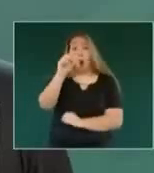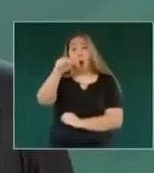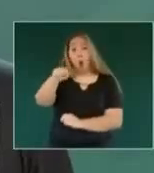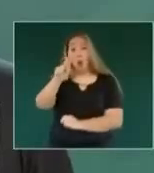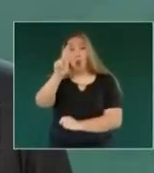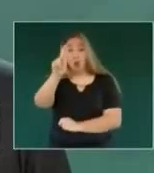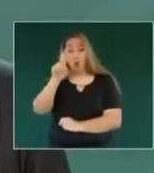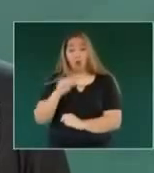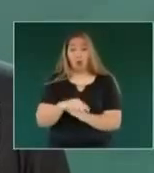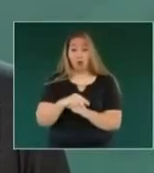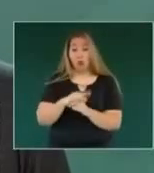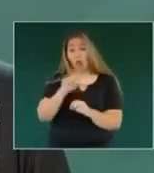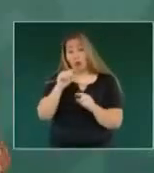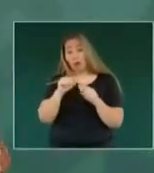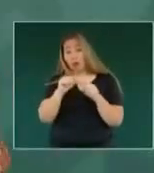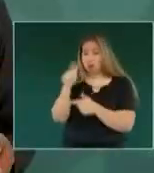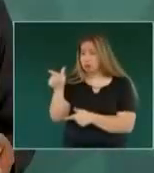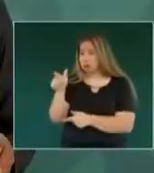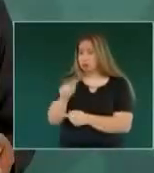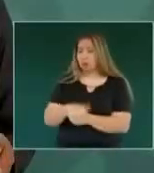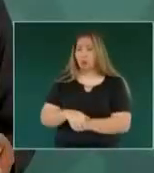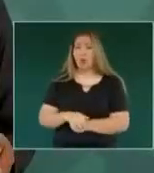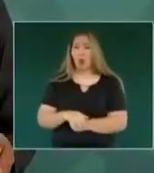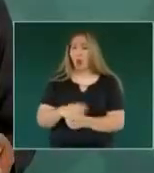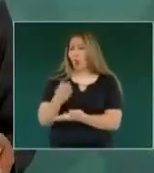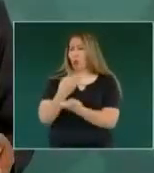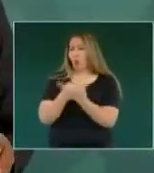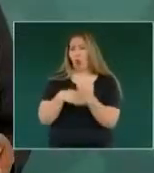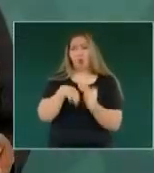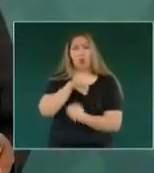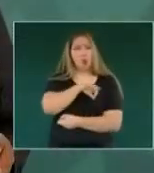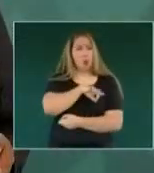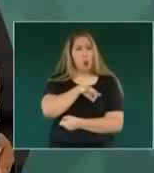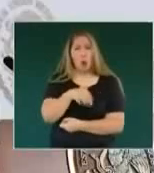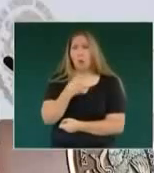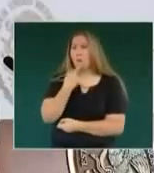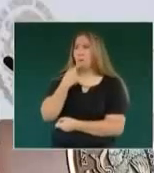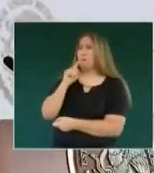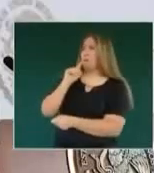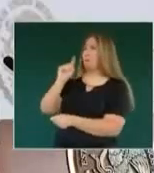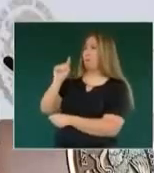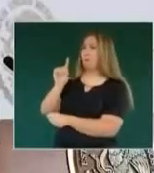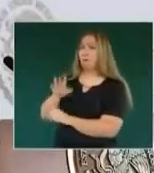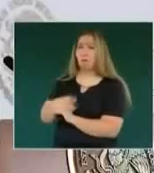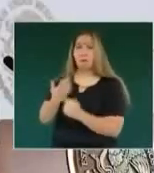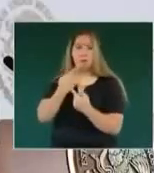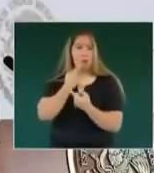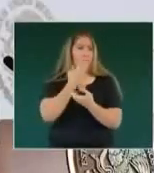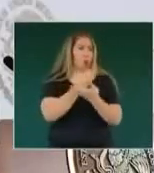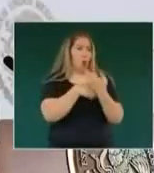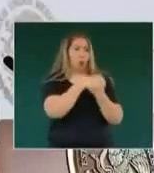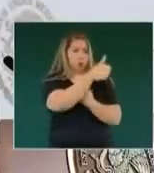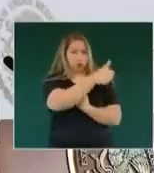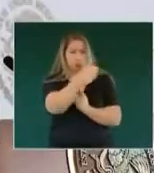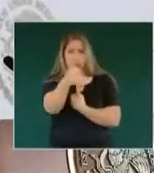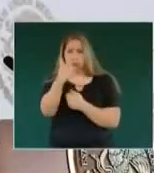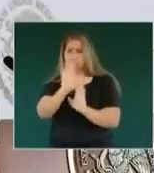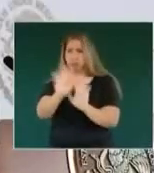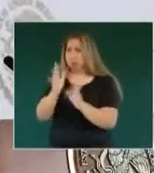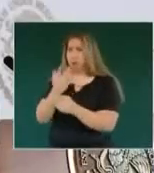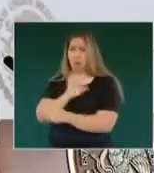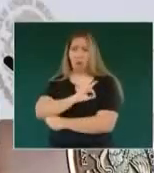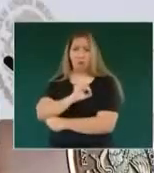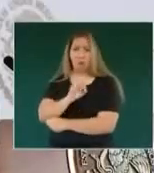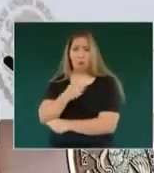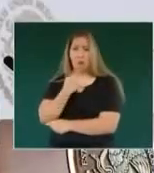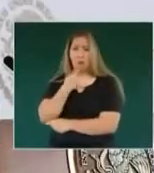eso, ¿eh? Efectivamente, mi querida Victoria, las elecciones son como precisamente como un partido de fútbol, gana el que mete más goles, gana el que tenga más votos, y